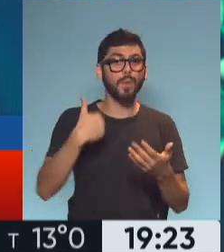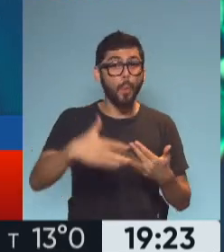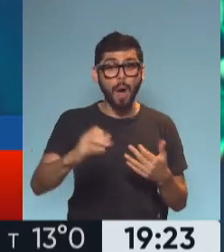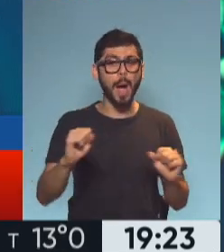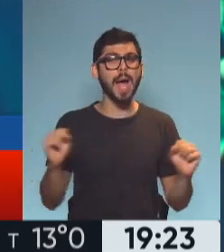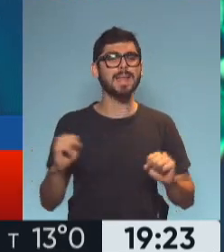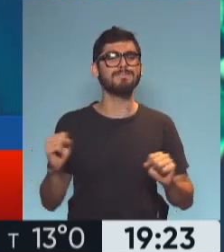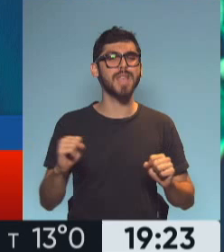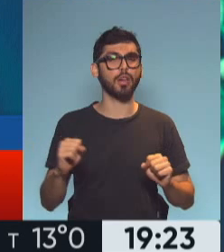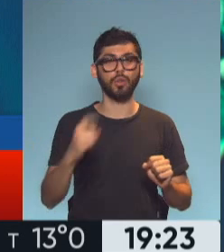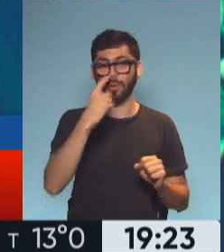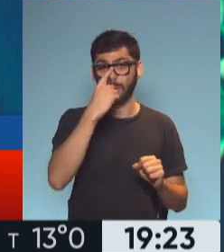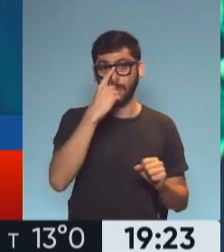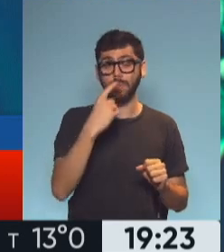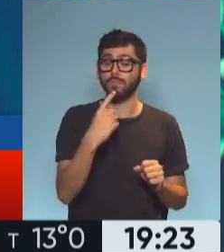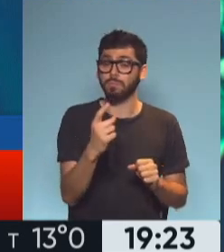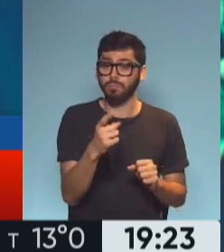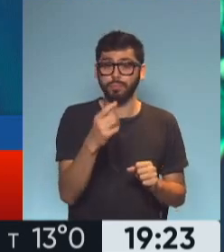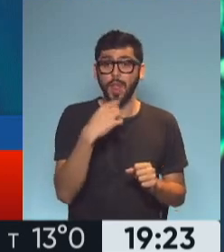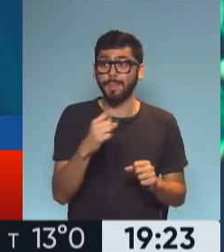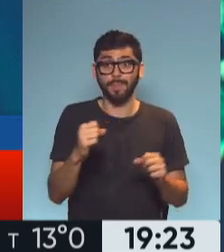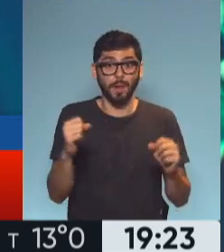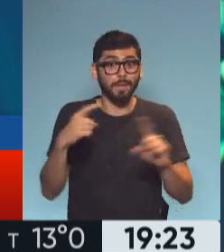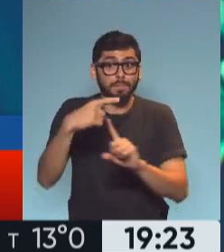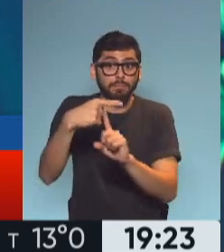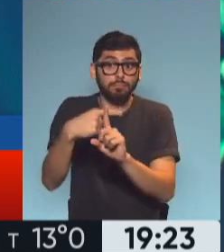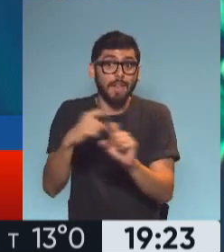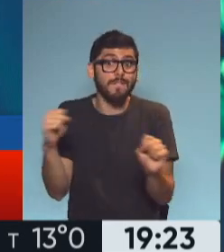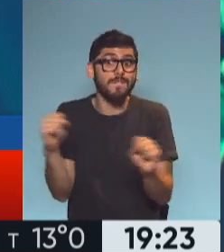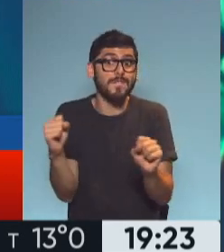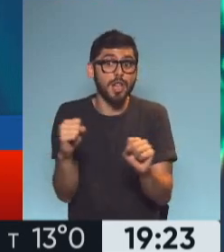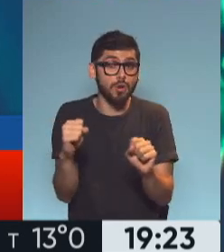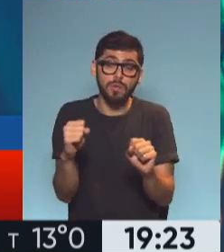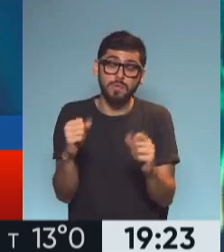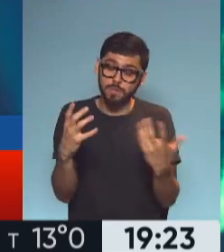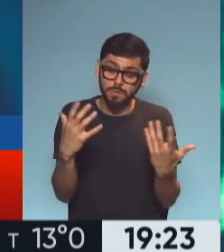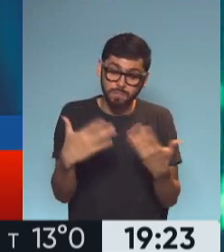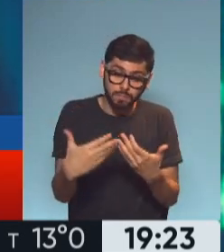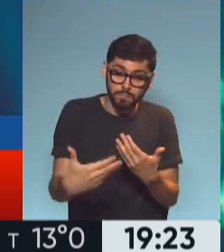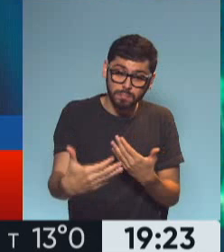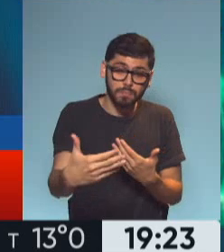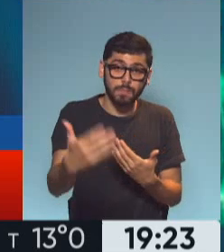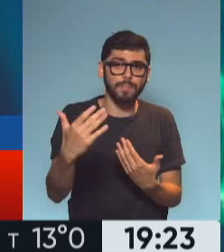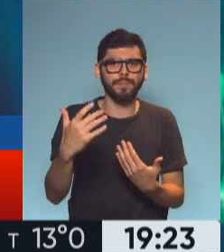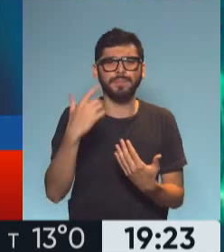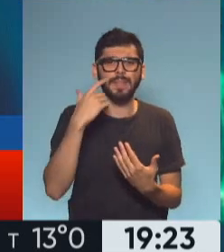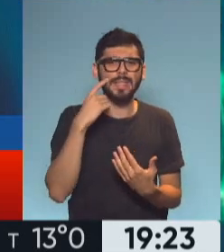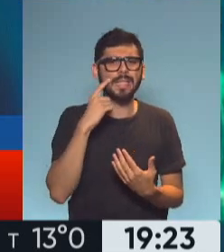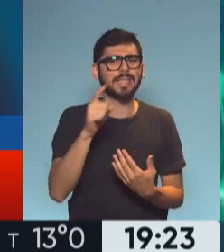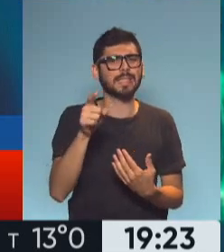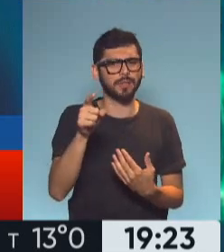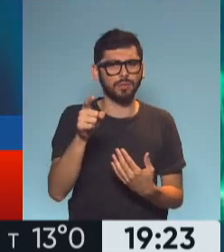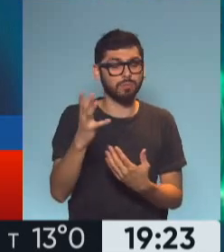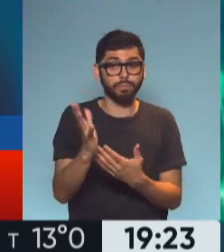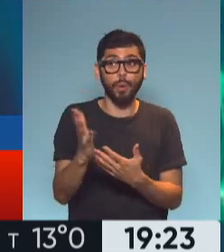hablo de un crudo cuando bajan las temperaturas un crudo invierno que se puede avecinar tengámoslo ahí está